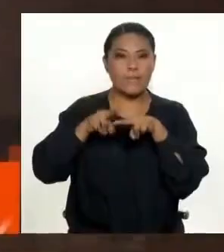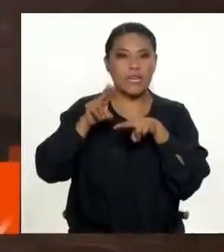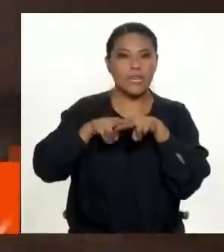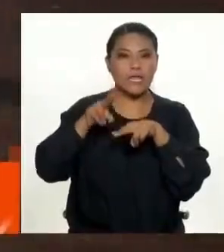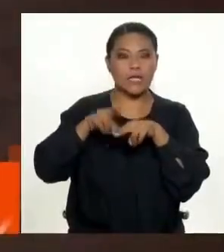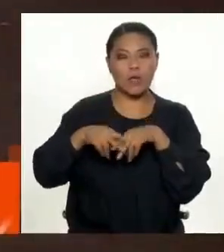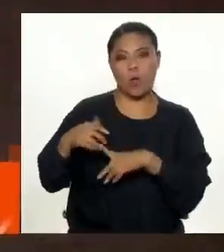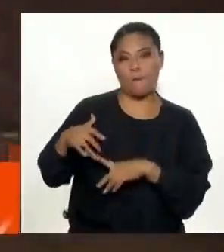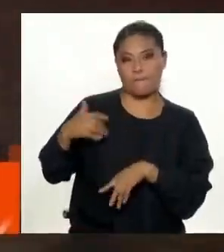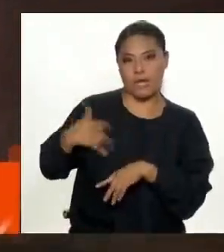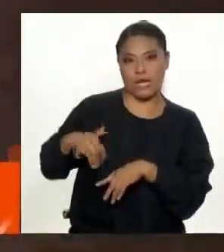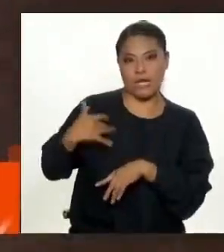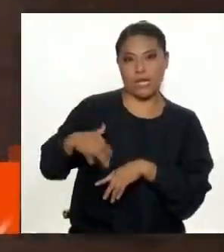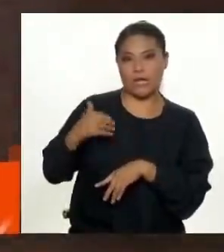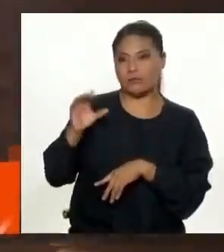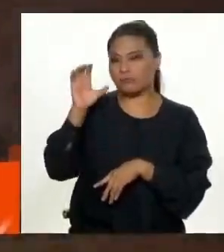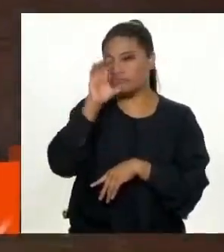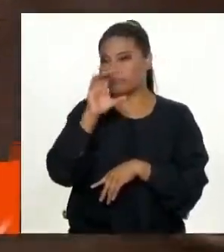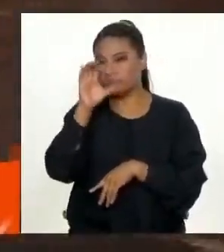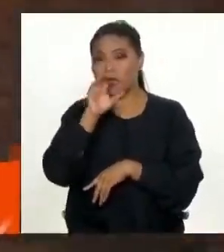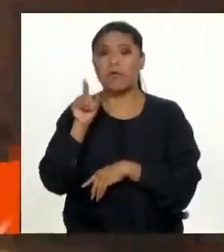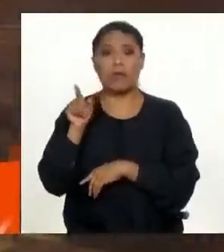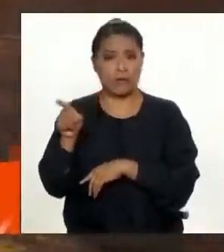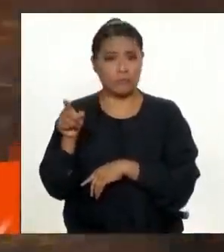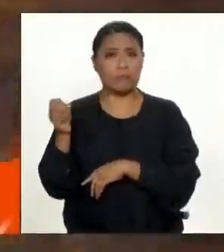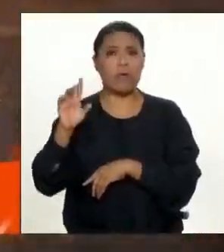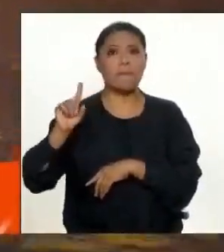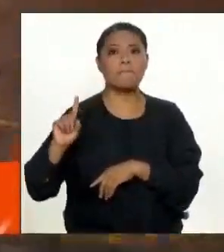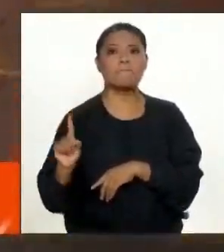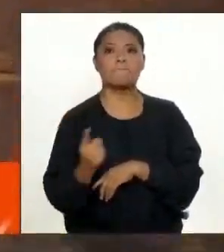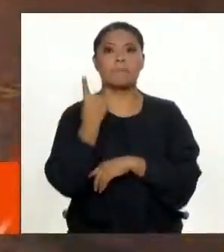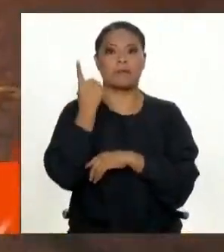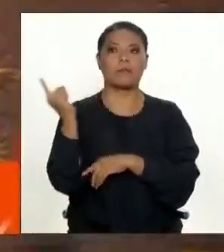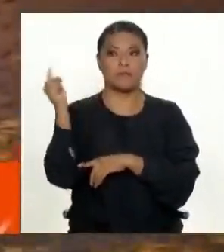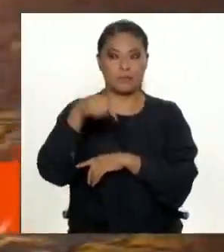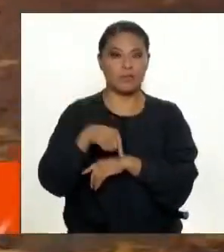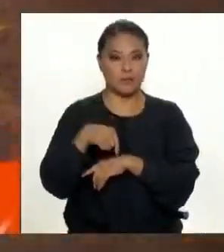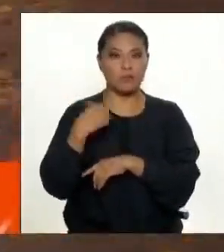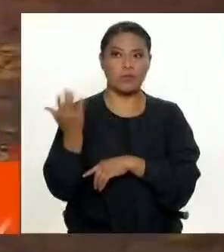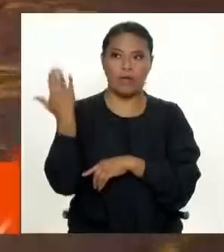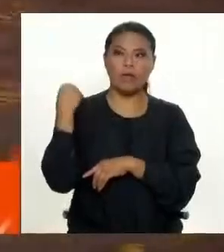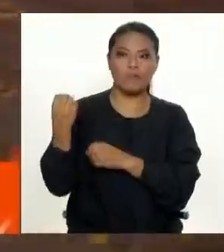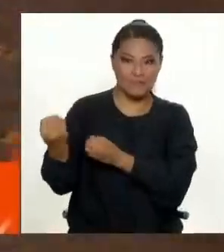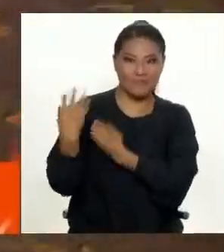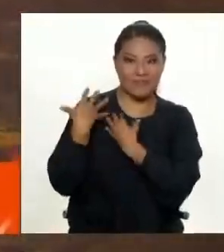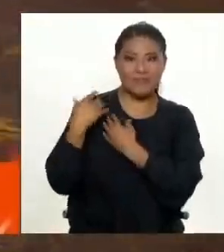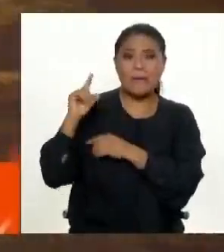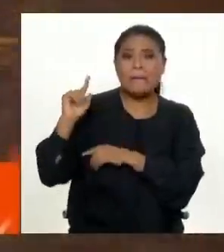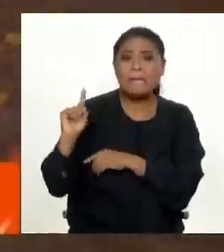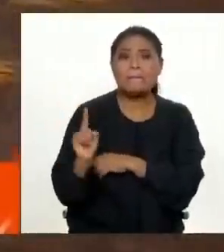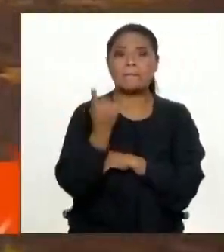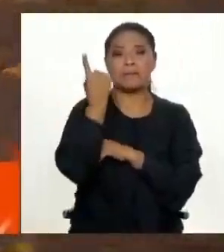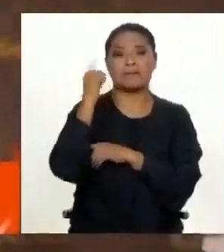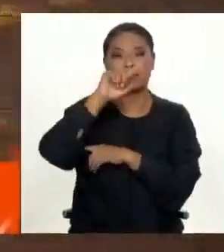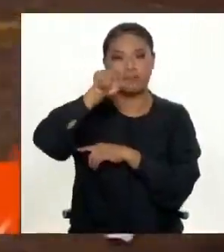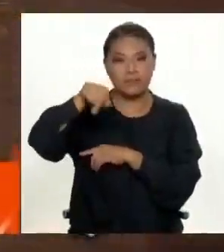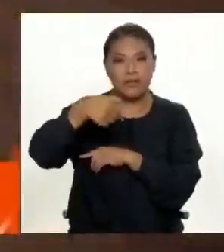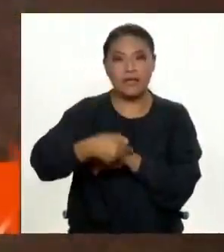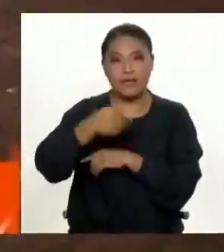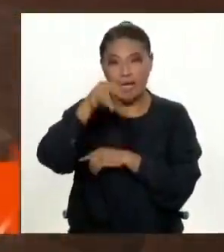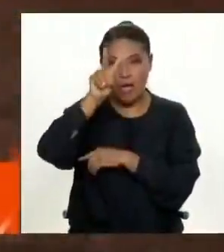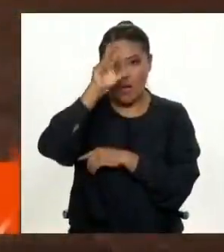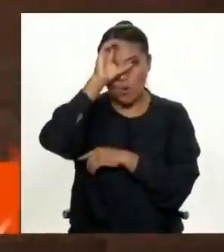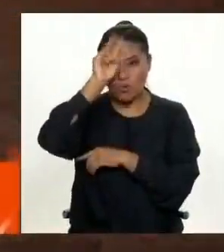llegamos a encontrar, pero nos decían que es la primera vez que pues llegan al Cusco justamente